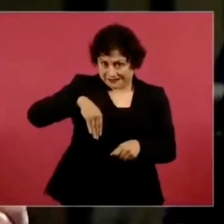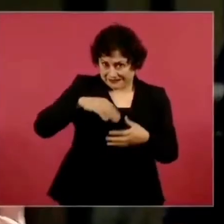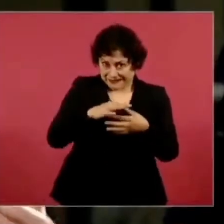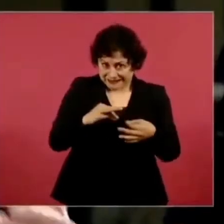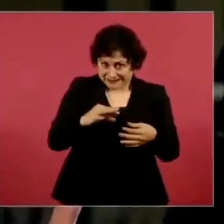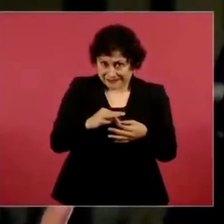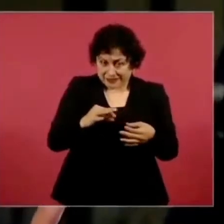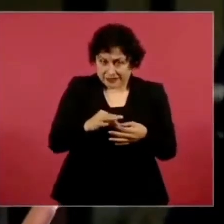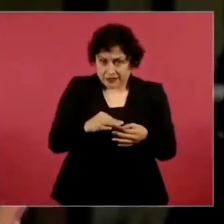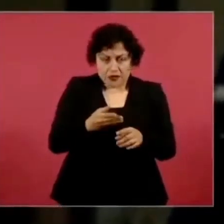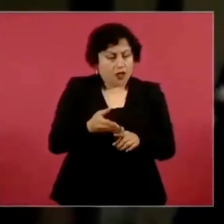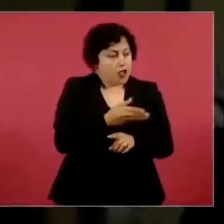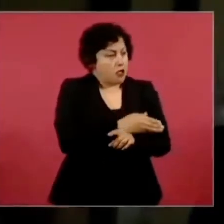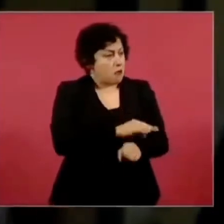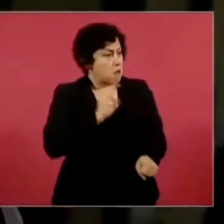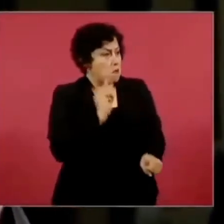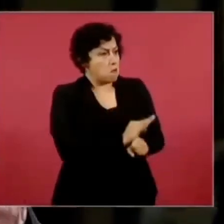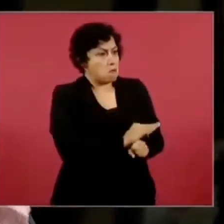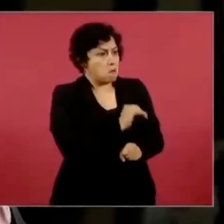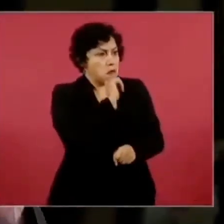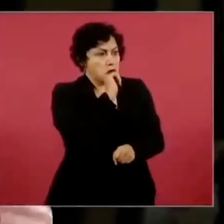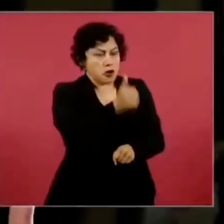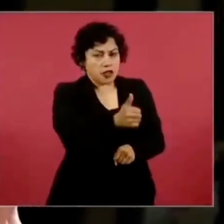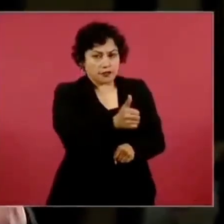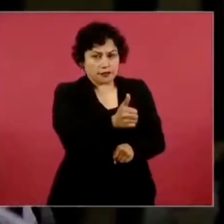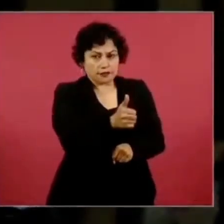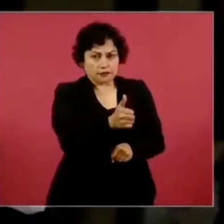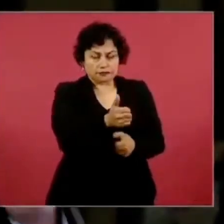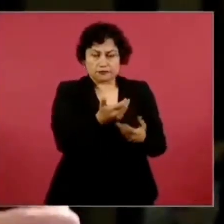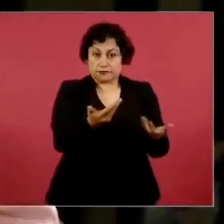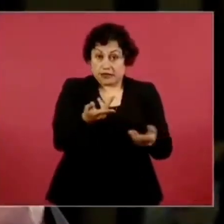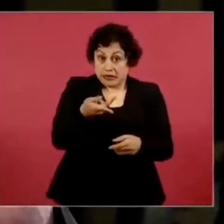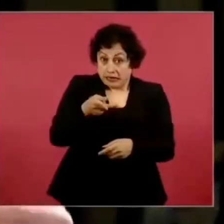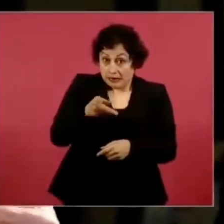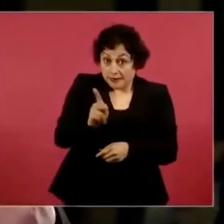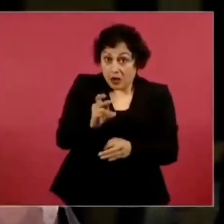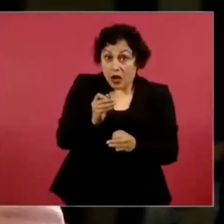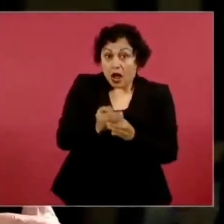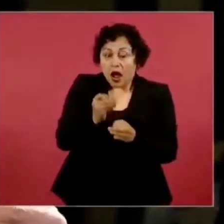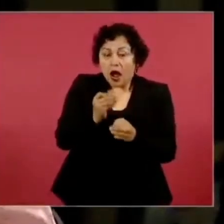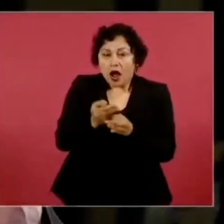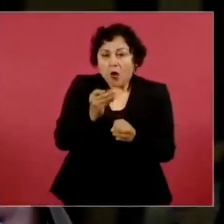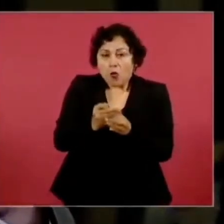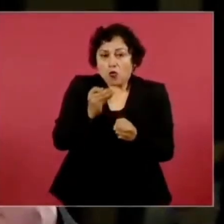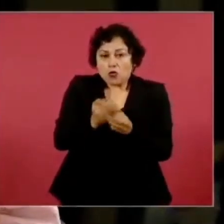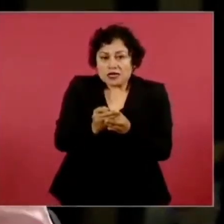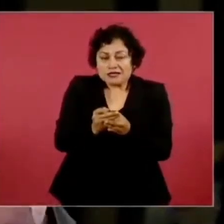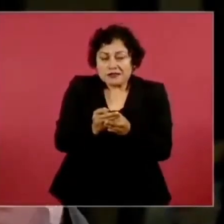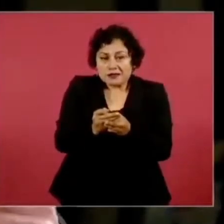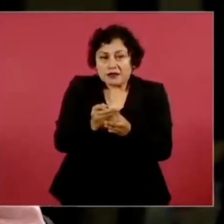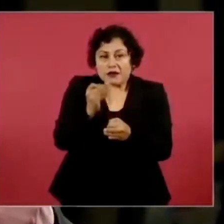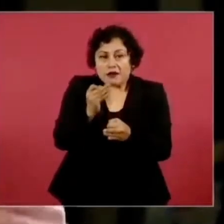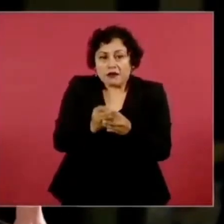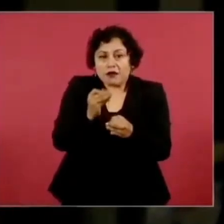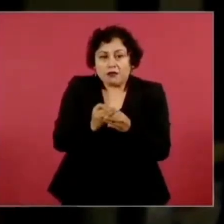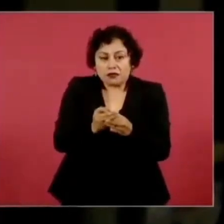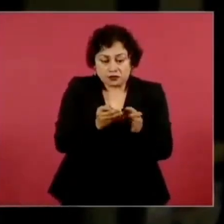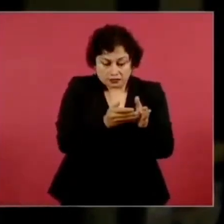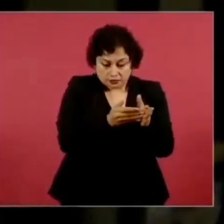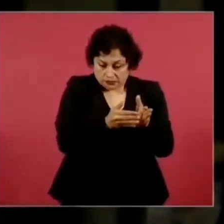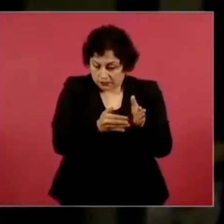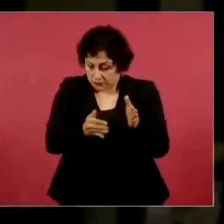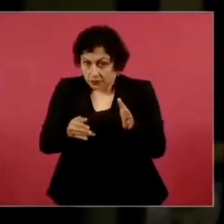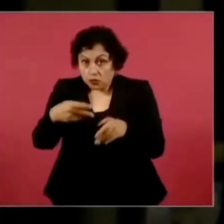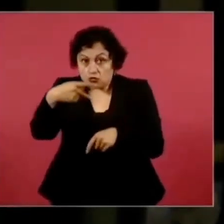qué, y hoy día su movimiento está en un gran momento para defender lo logrado en estos